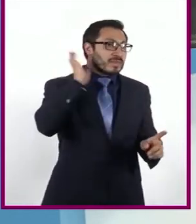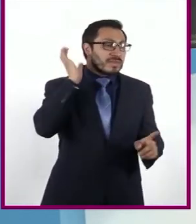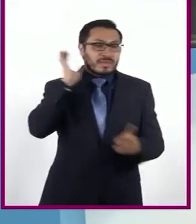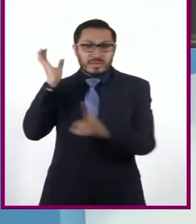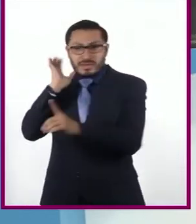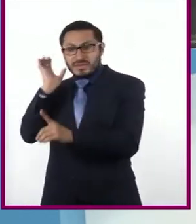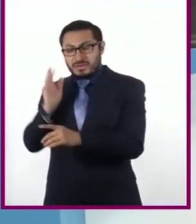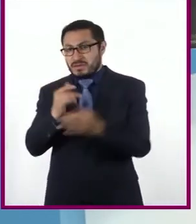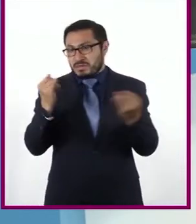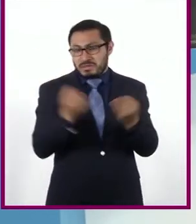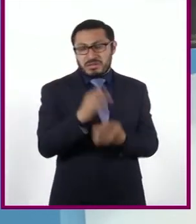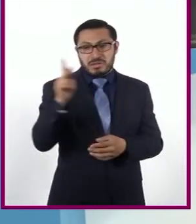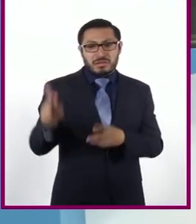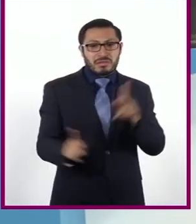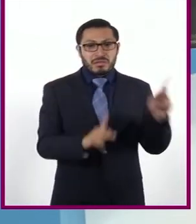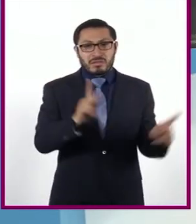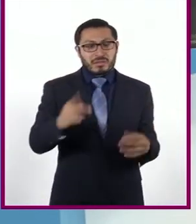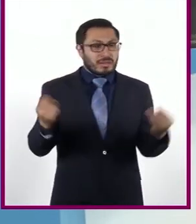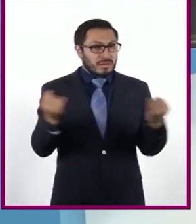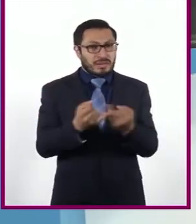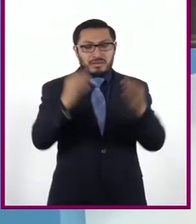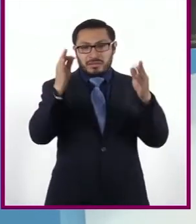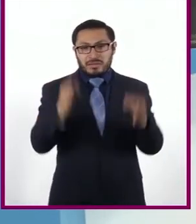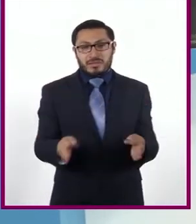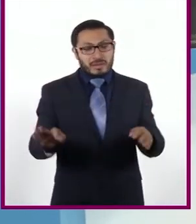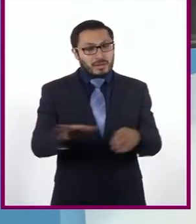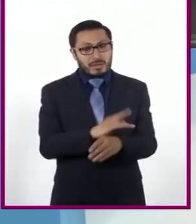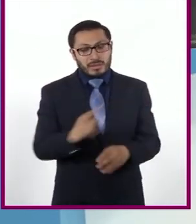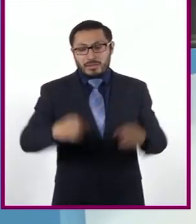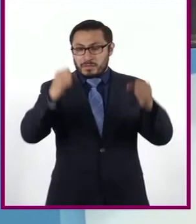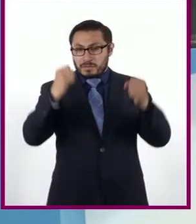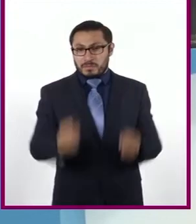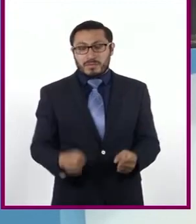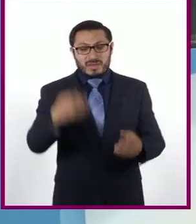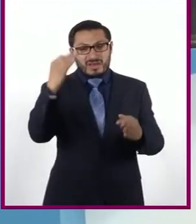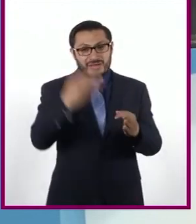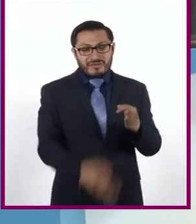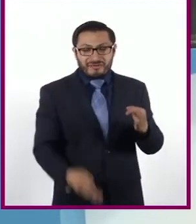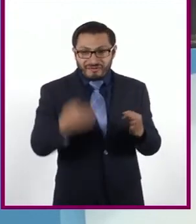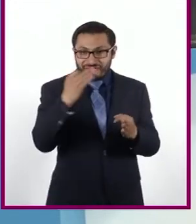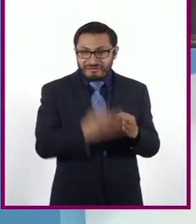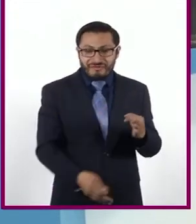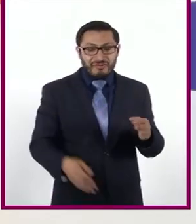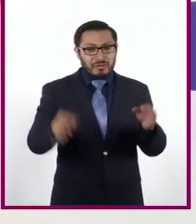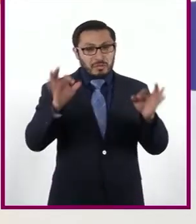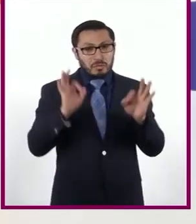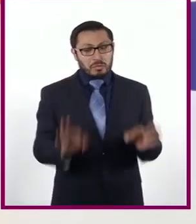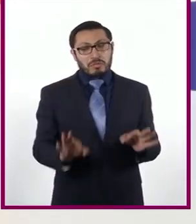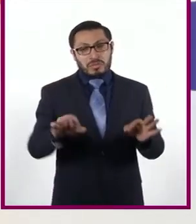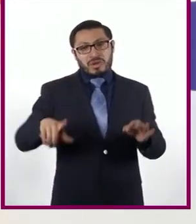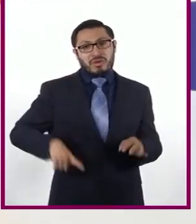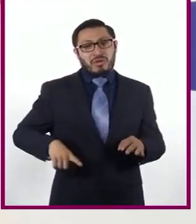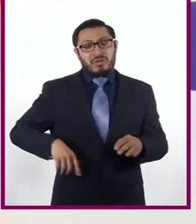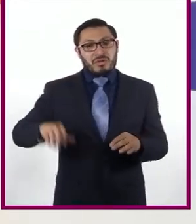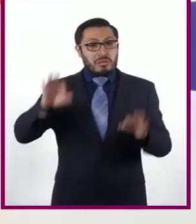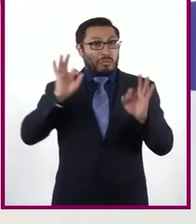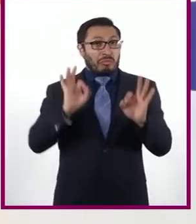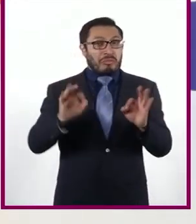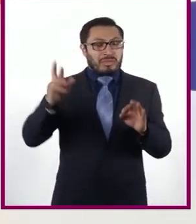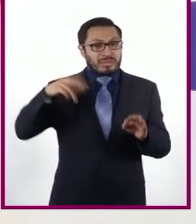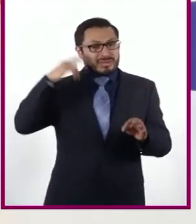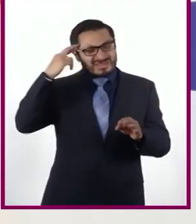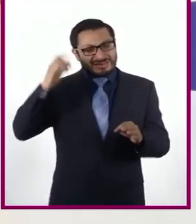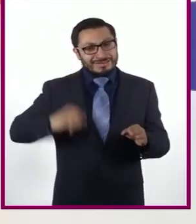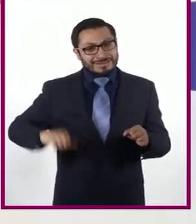por el pueblo, pues entre otras cosas garantizaban el fin de la monarquía absoluta en el reino. De esta manera, la